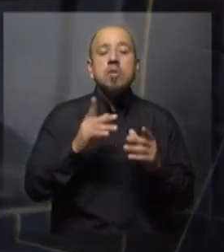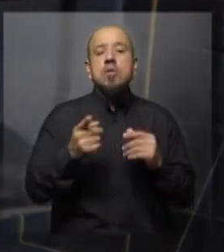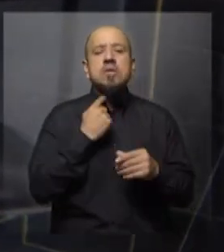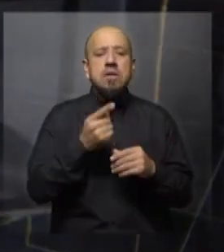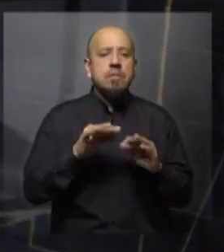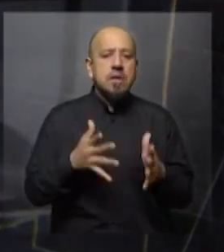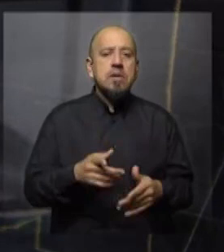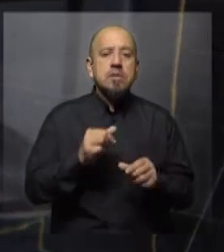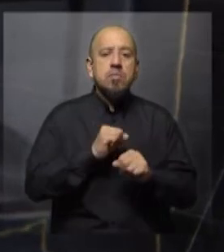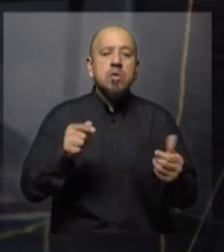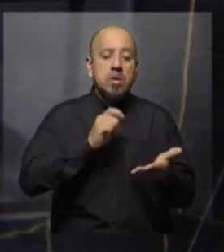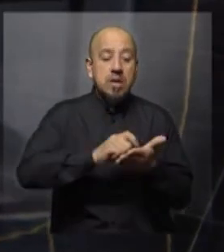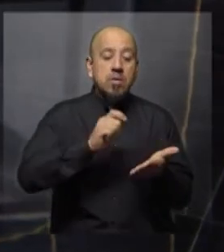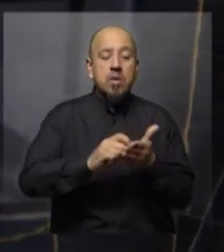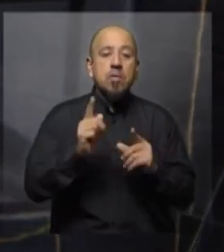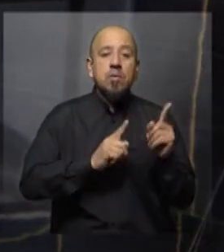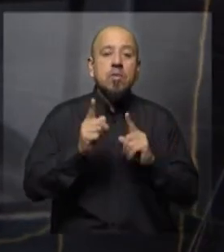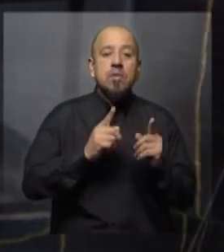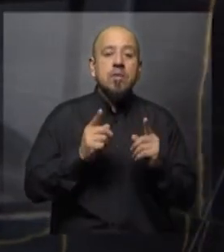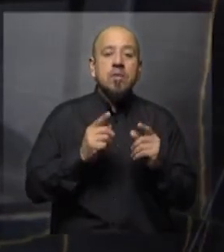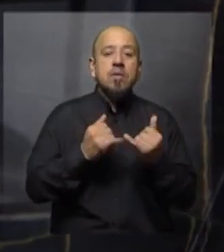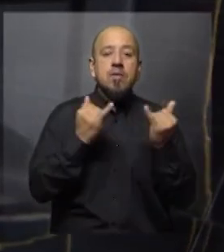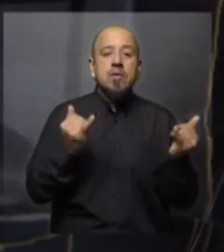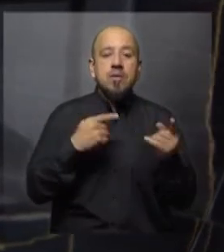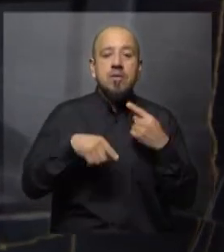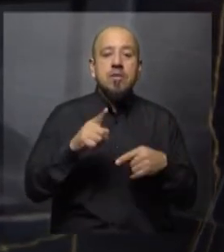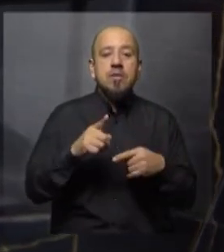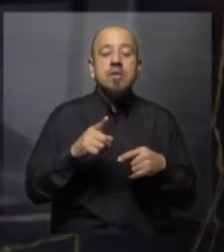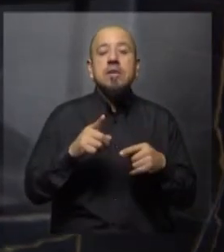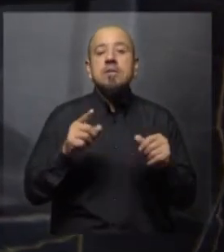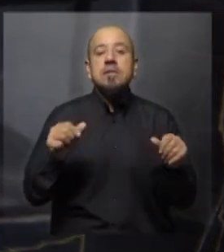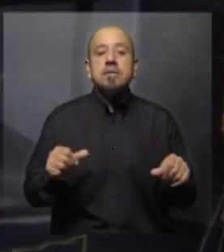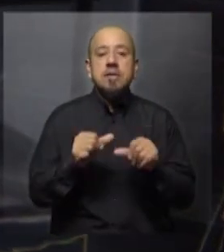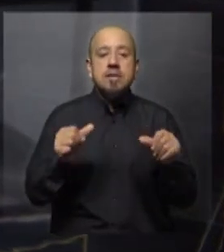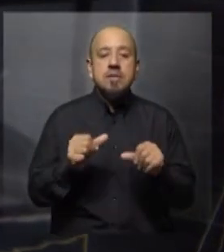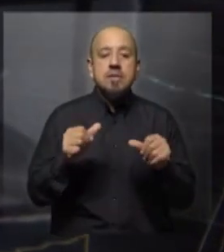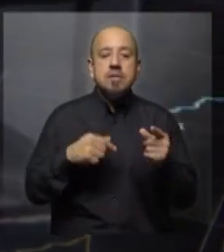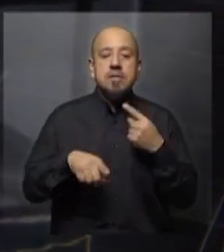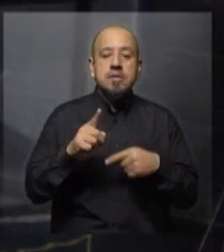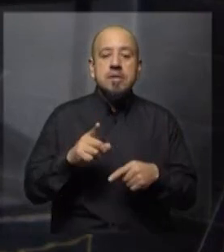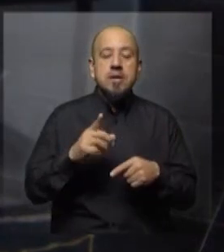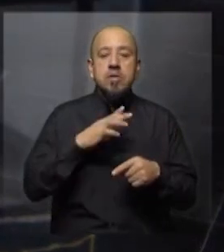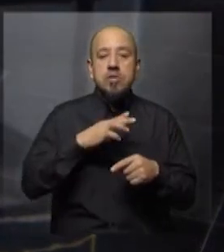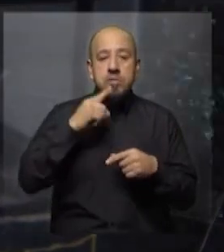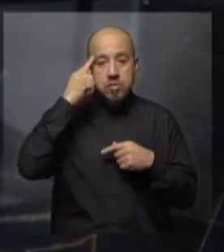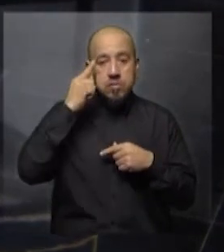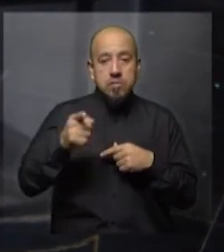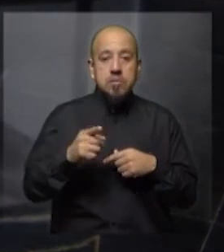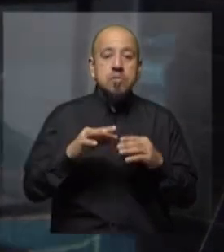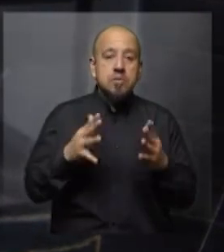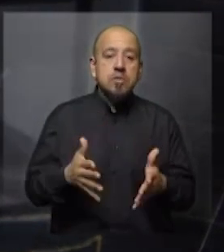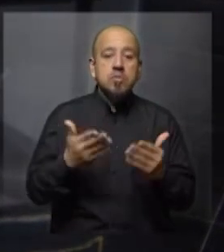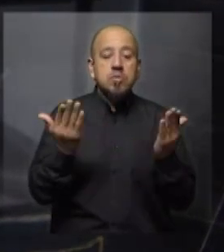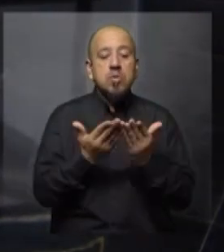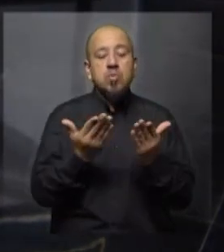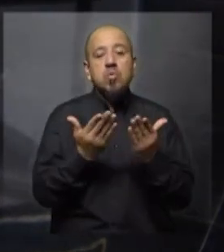Si pudiera escribirlo algún día y sean la realización se aproximara siquiera al ideal que consigo sería un